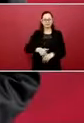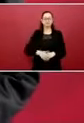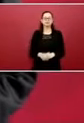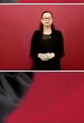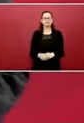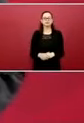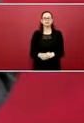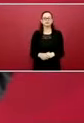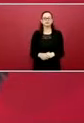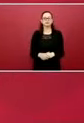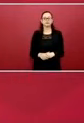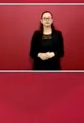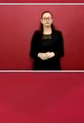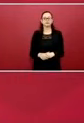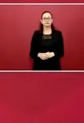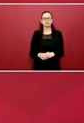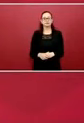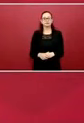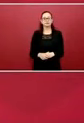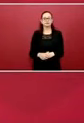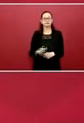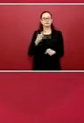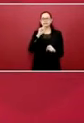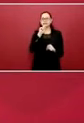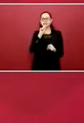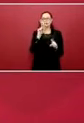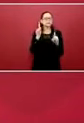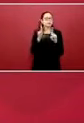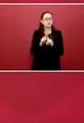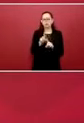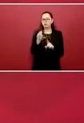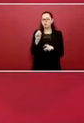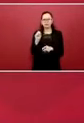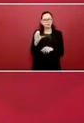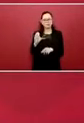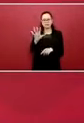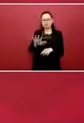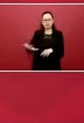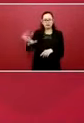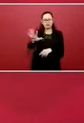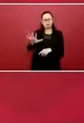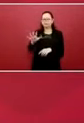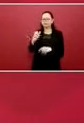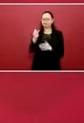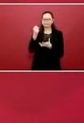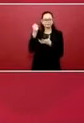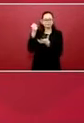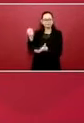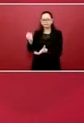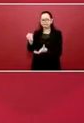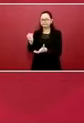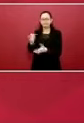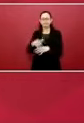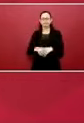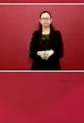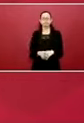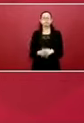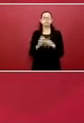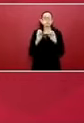ni a ninguna organización de la llamada sociedad civil o a las organizaciones